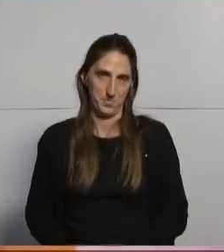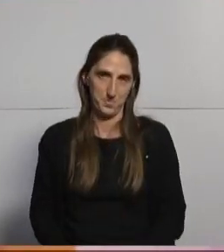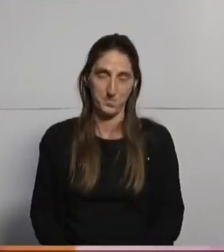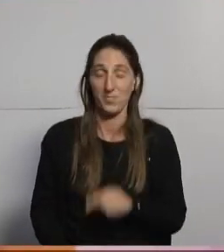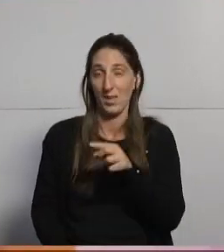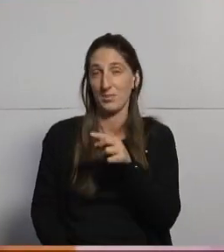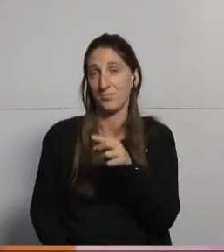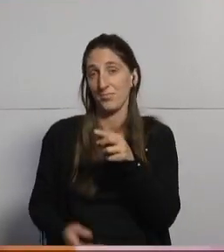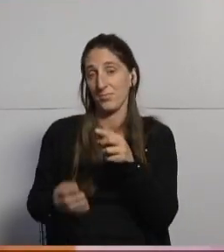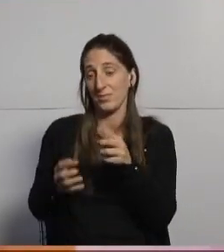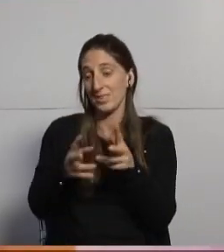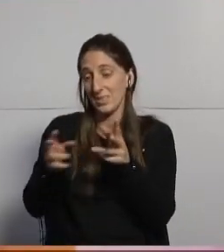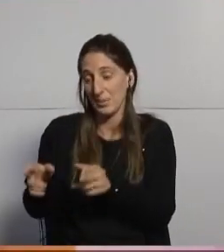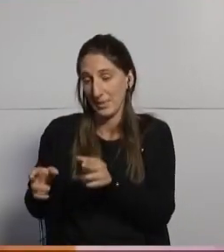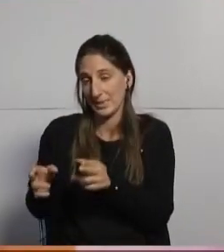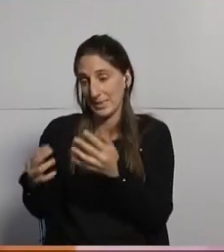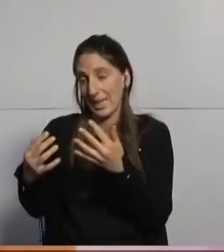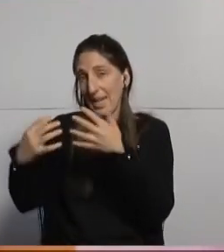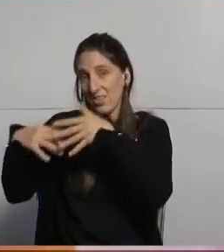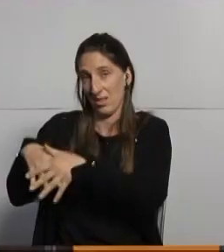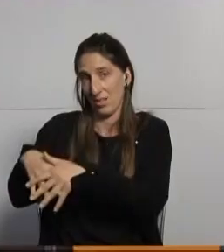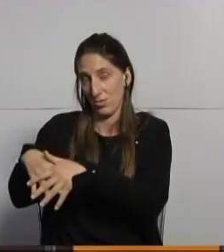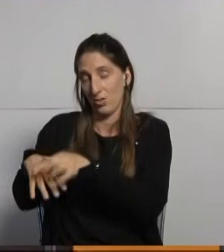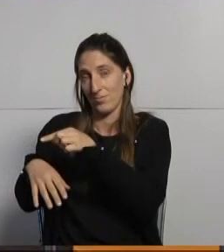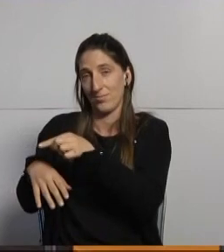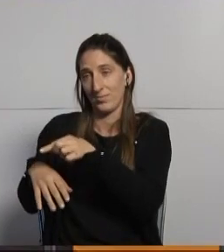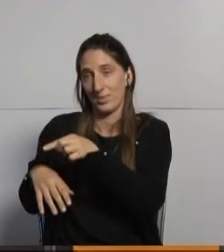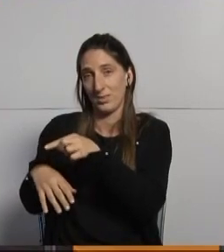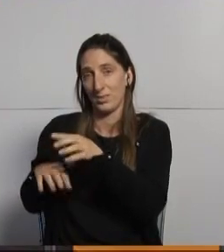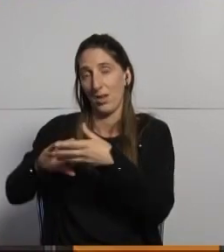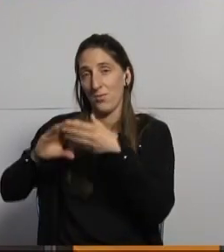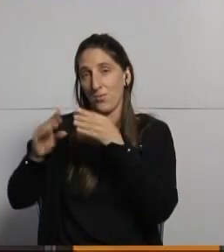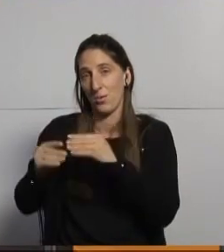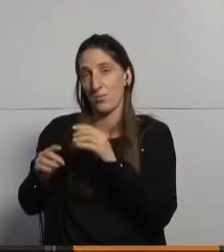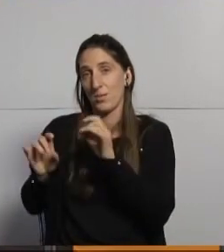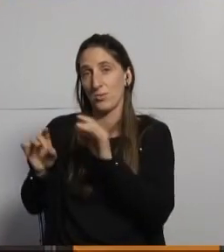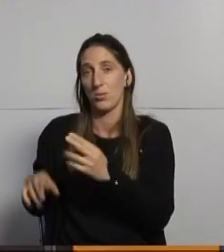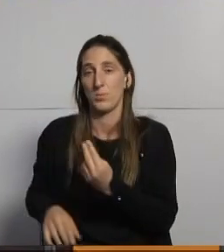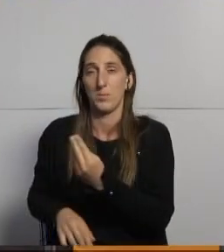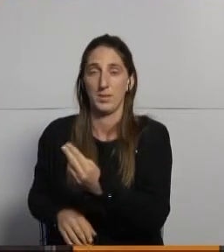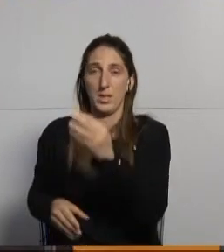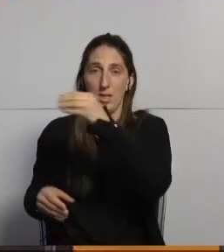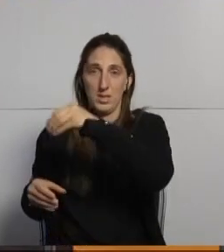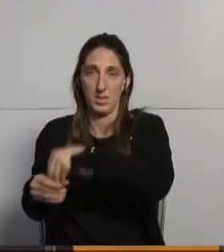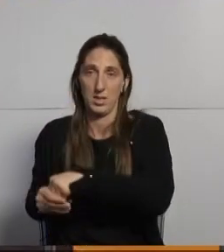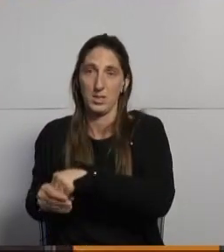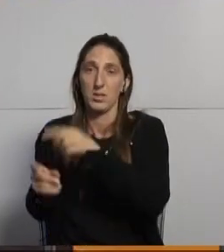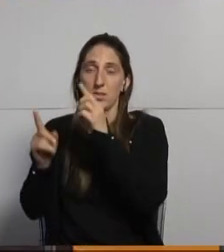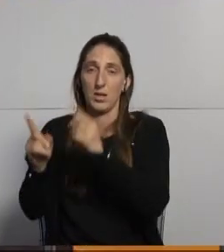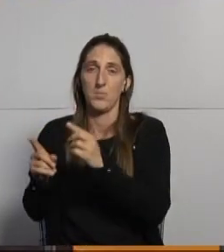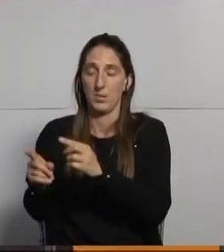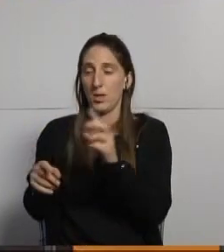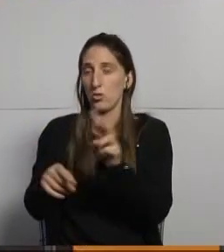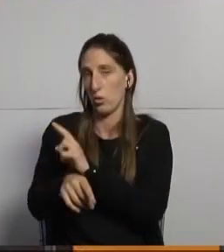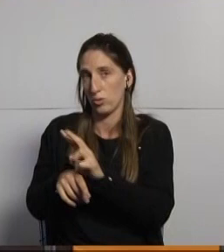de operacionalización es la capa de integración. Y esa integración, de alguna manera, tengo que no solo permitir integrar, sino que monitorear a lo largo